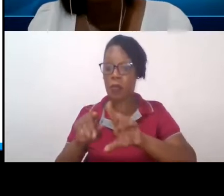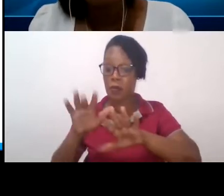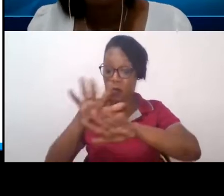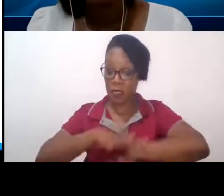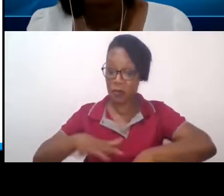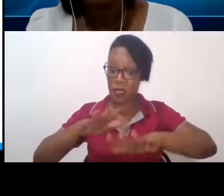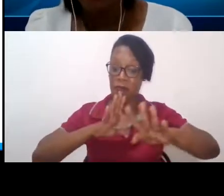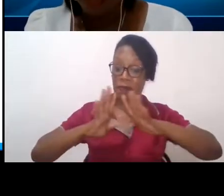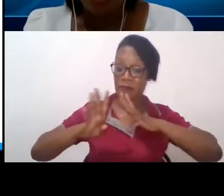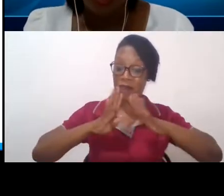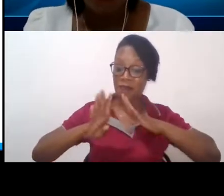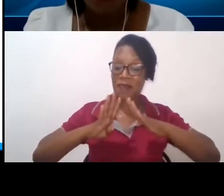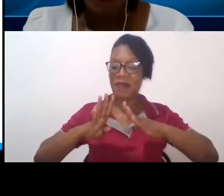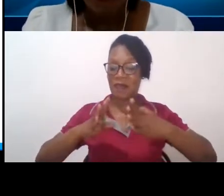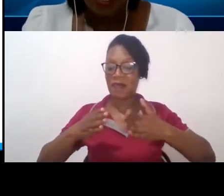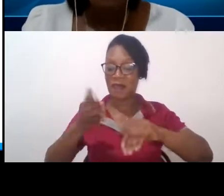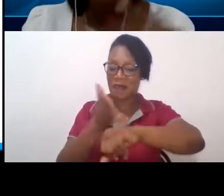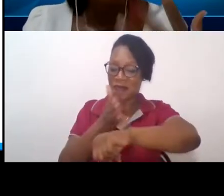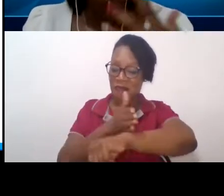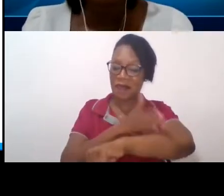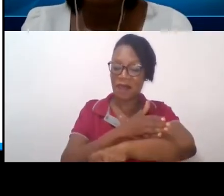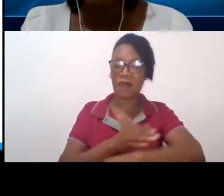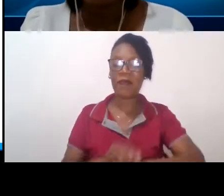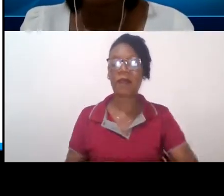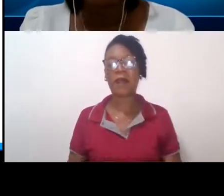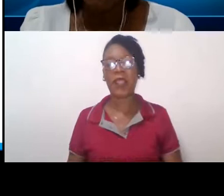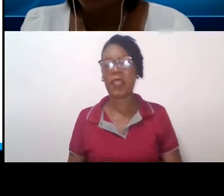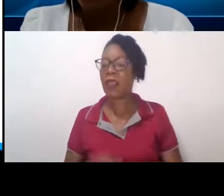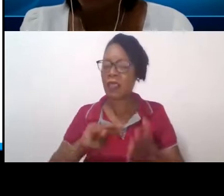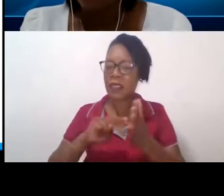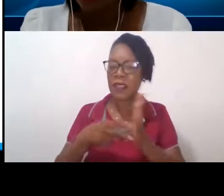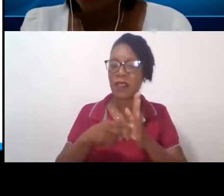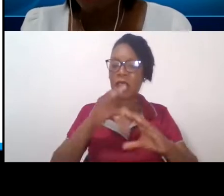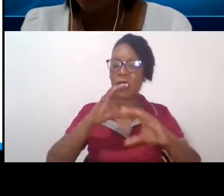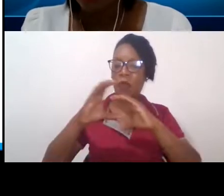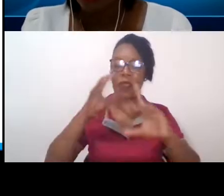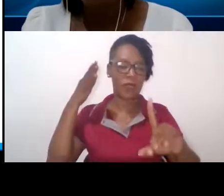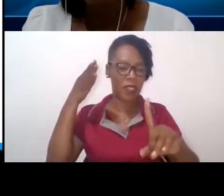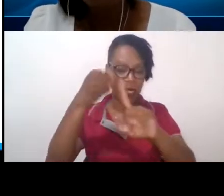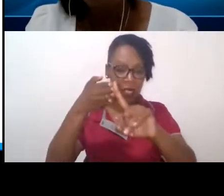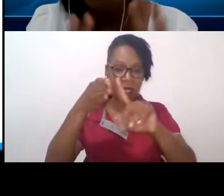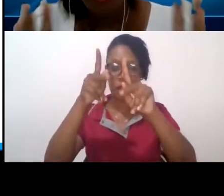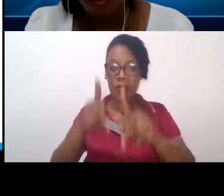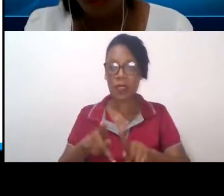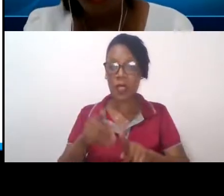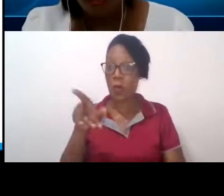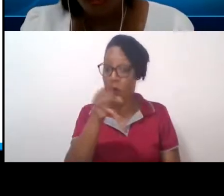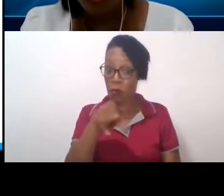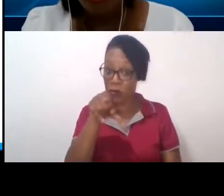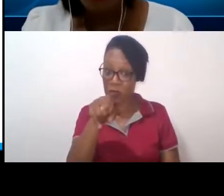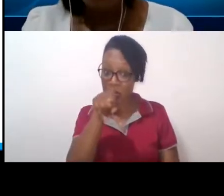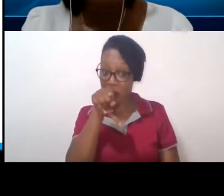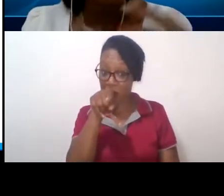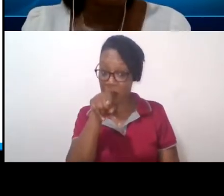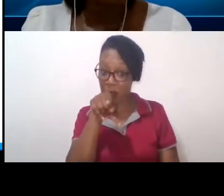es lo que nos permite ir mejorando. ¿A qué me refiero eso con la comunicación directamente a la persona? Cuando usted está en el aula